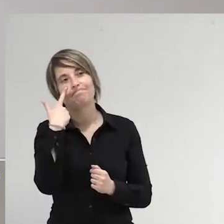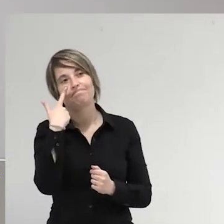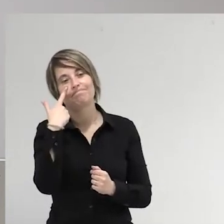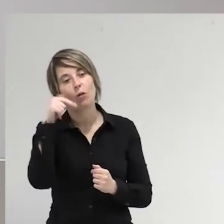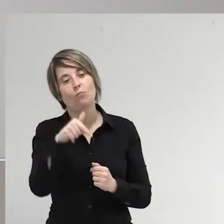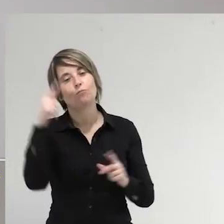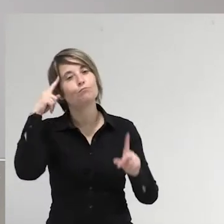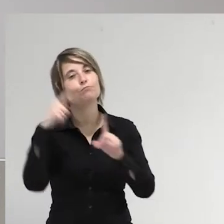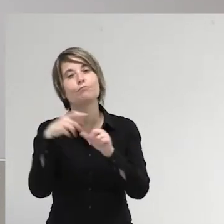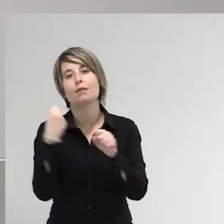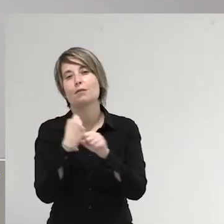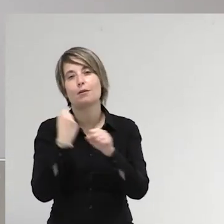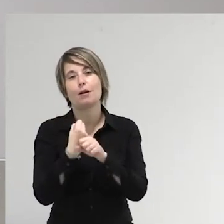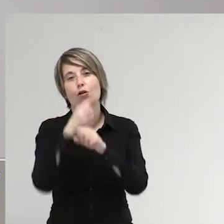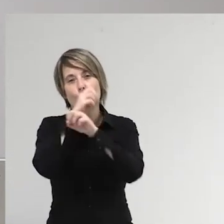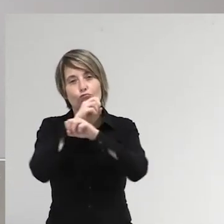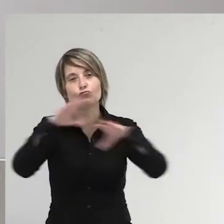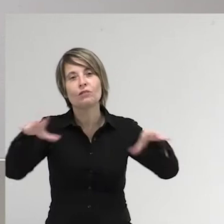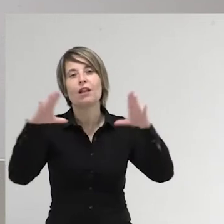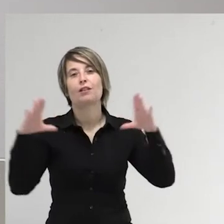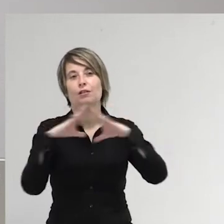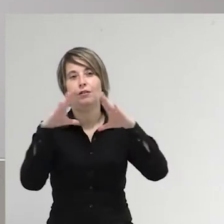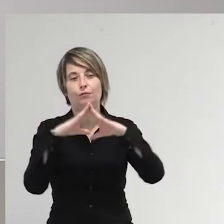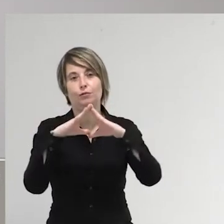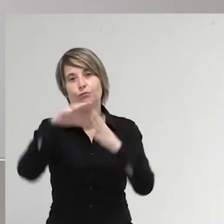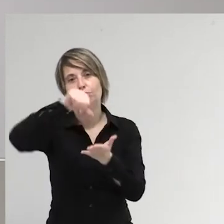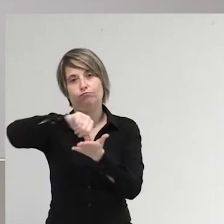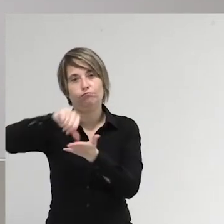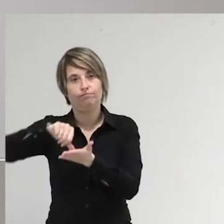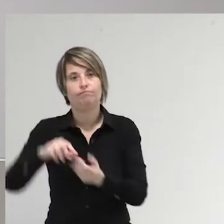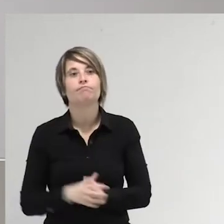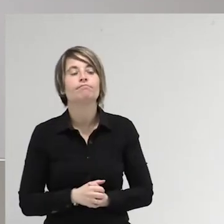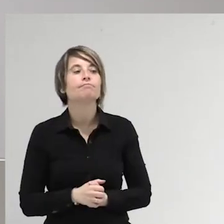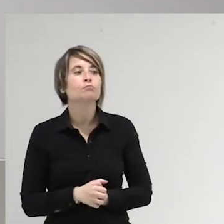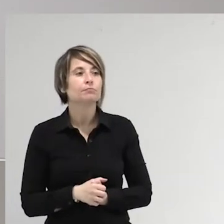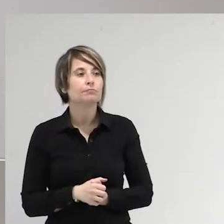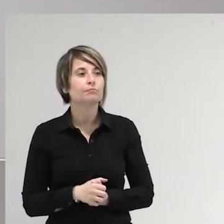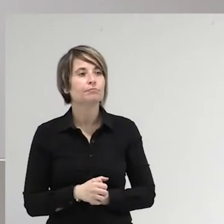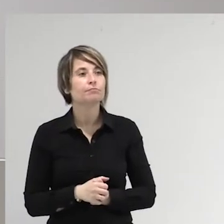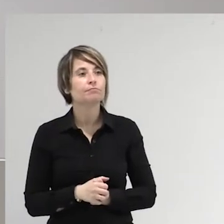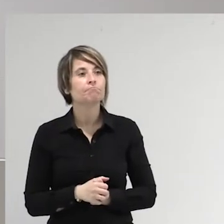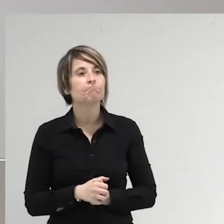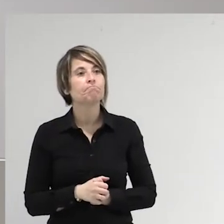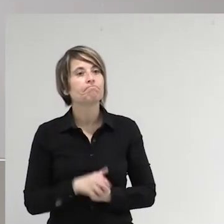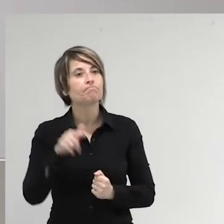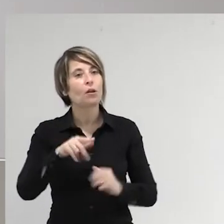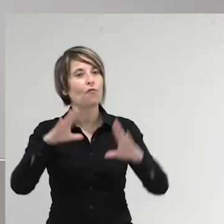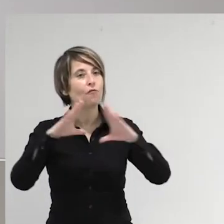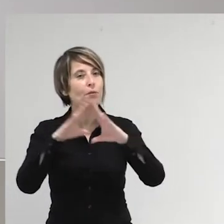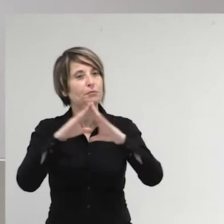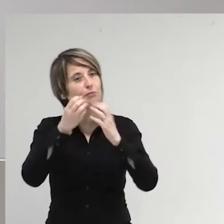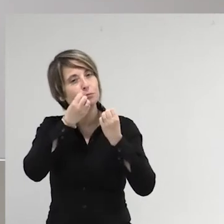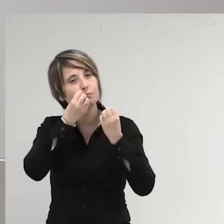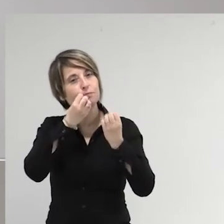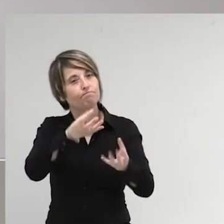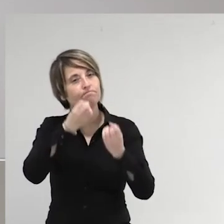trabaja por difundir el feminismo en nuestro municipio. Y nos acerca de primera